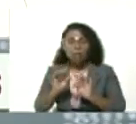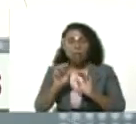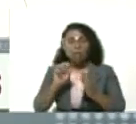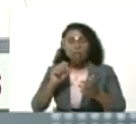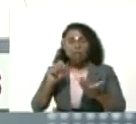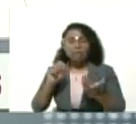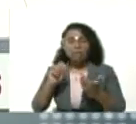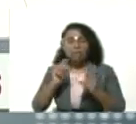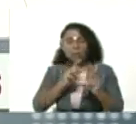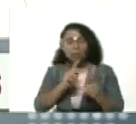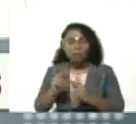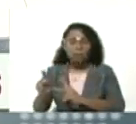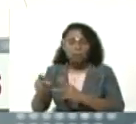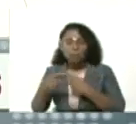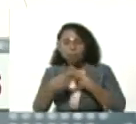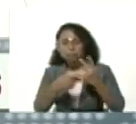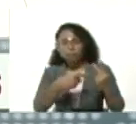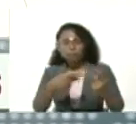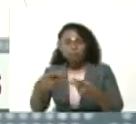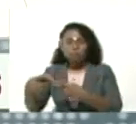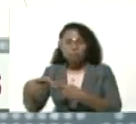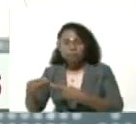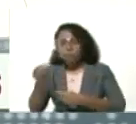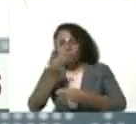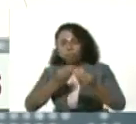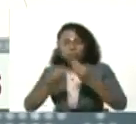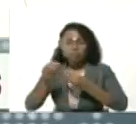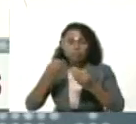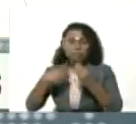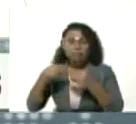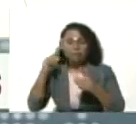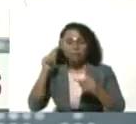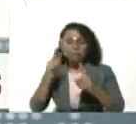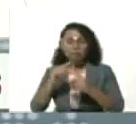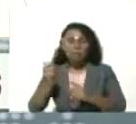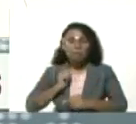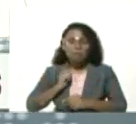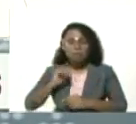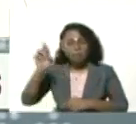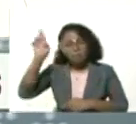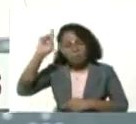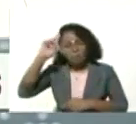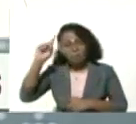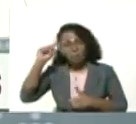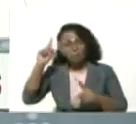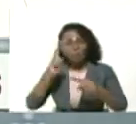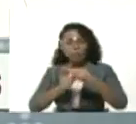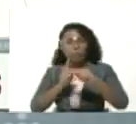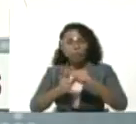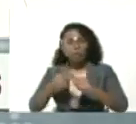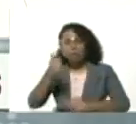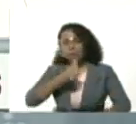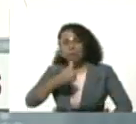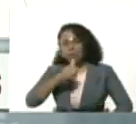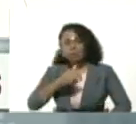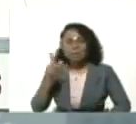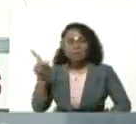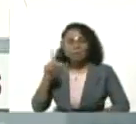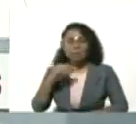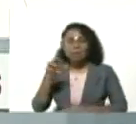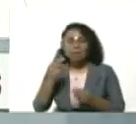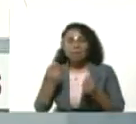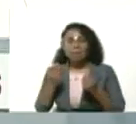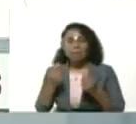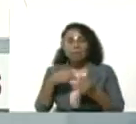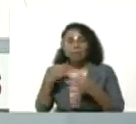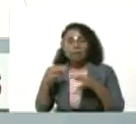producción, distribución y consumo que apunten al aprovechamiento racional, óptimo y sostenible de los recursos